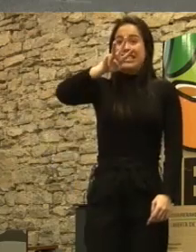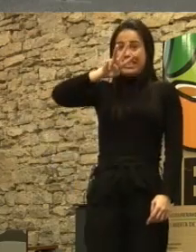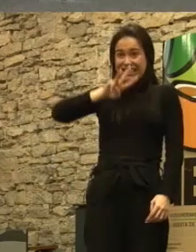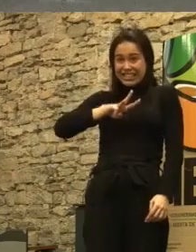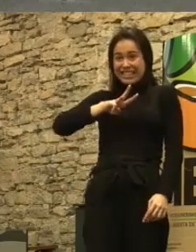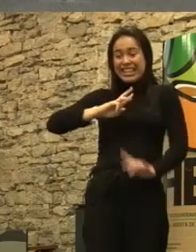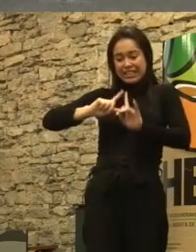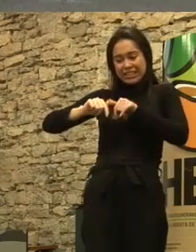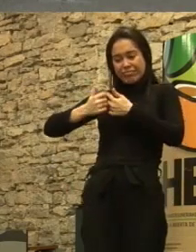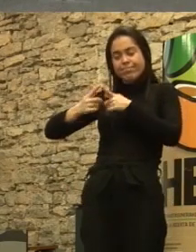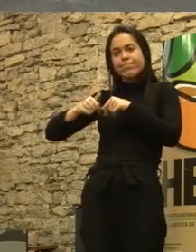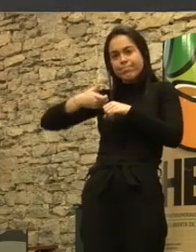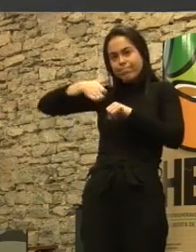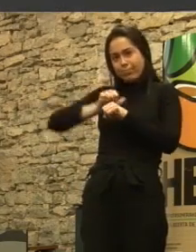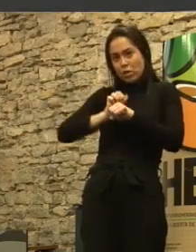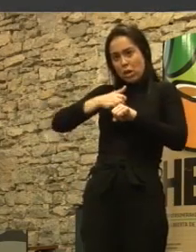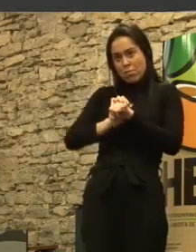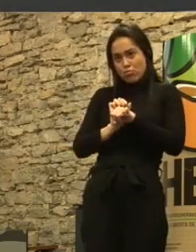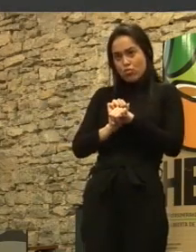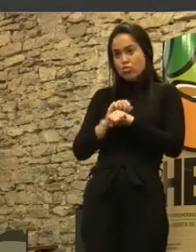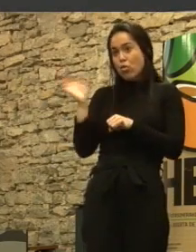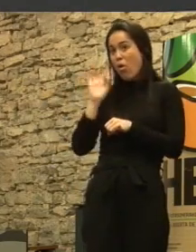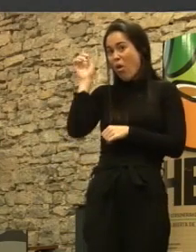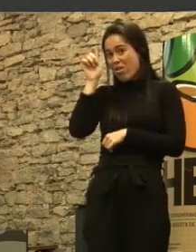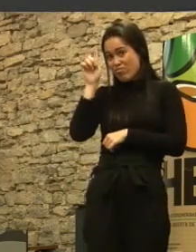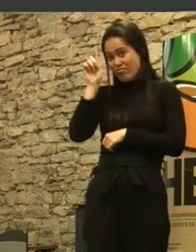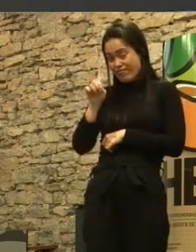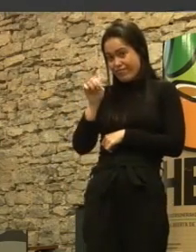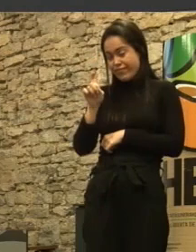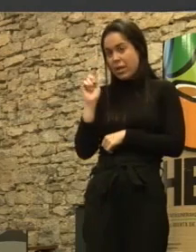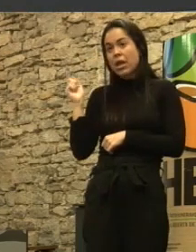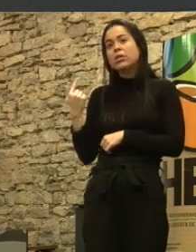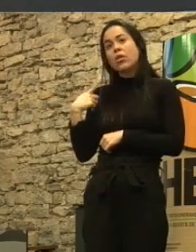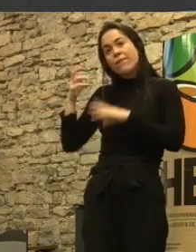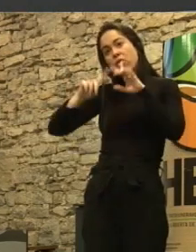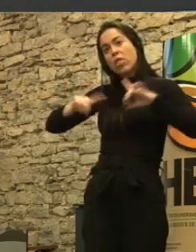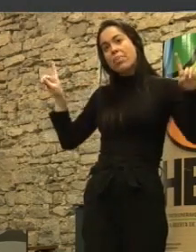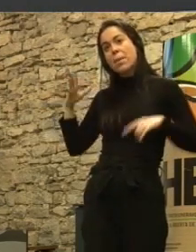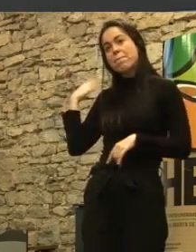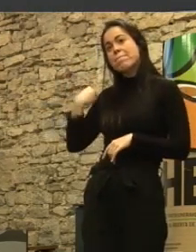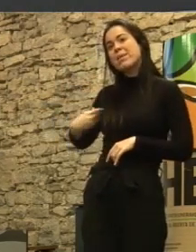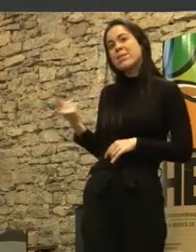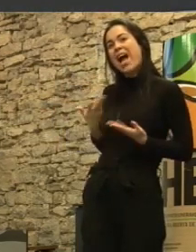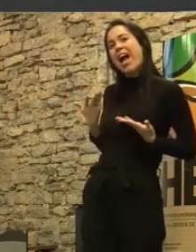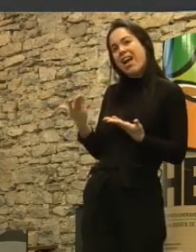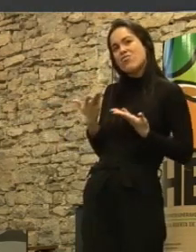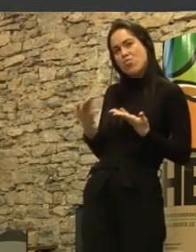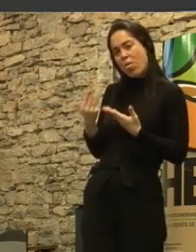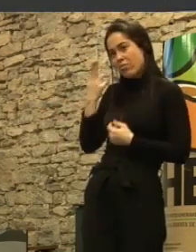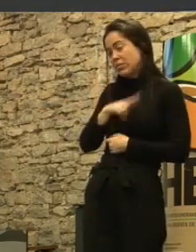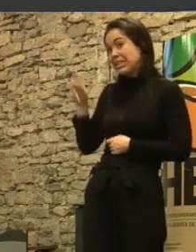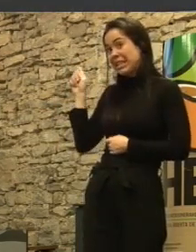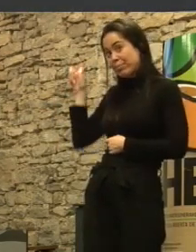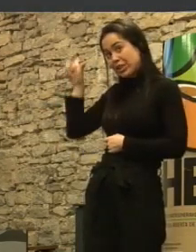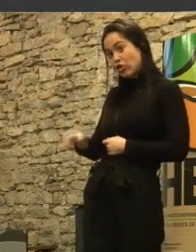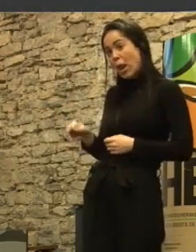de su entorno familiar o educativo, tiene una fundación para ayudar a estas personas. Este señor, que es un pediatra,